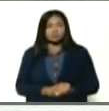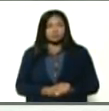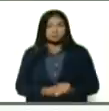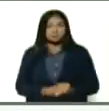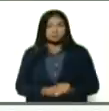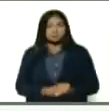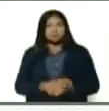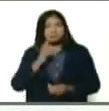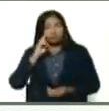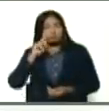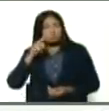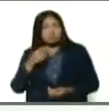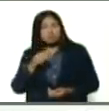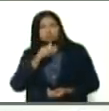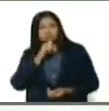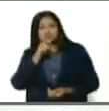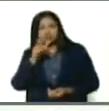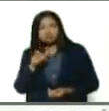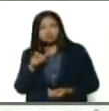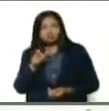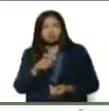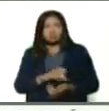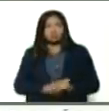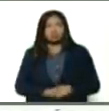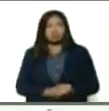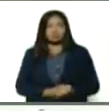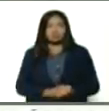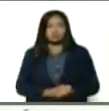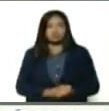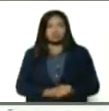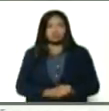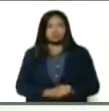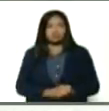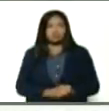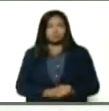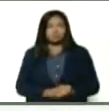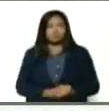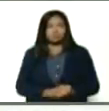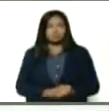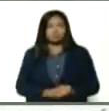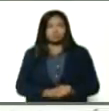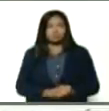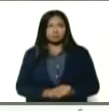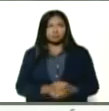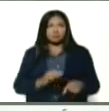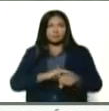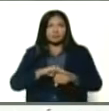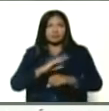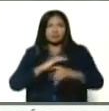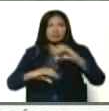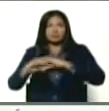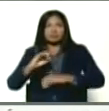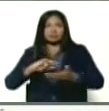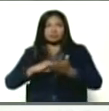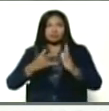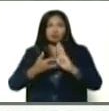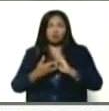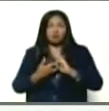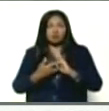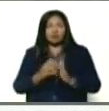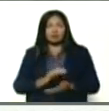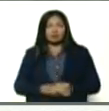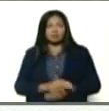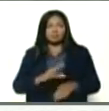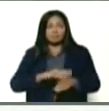veo también a la ministra de Ciencia y Tecnología, la